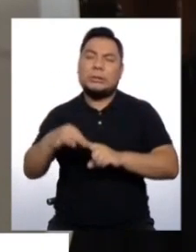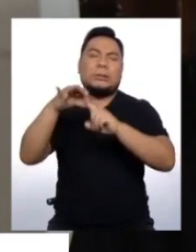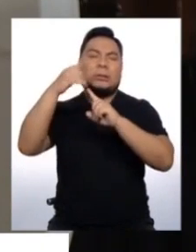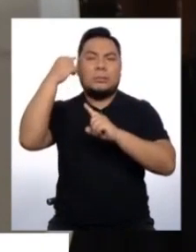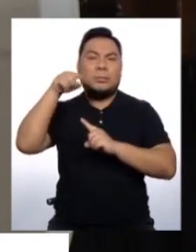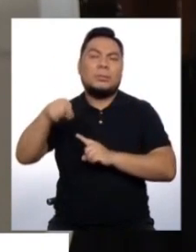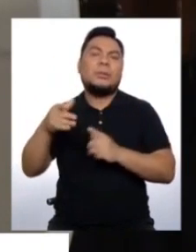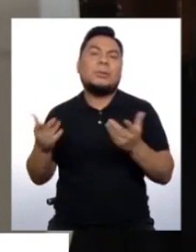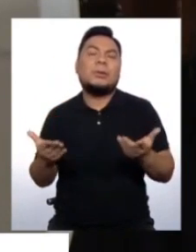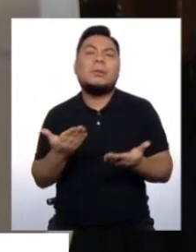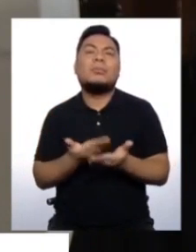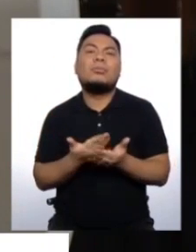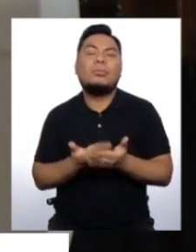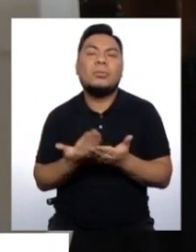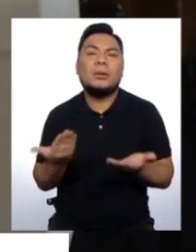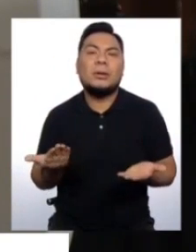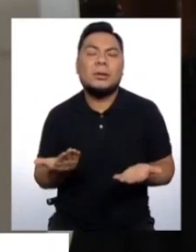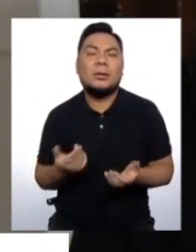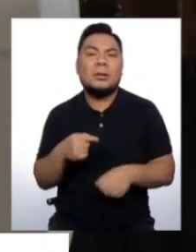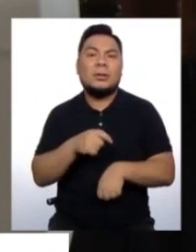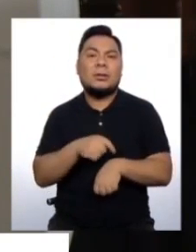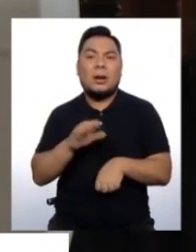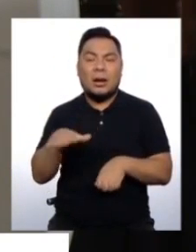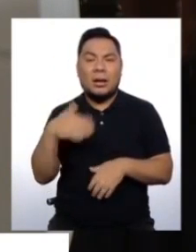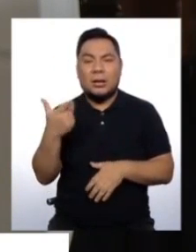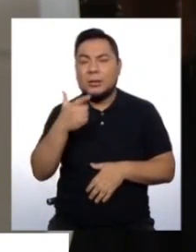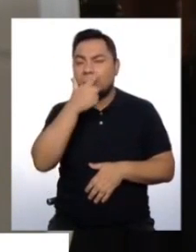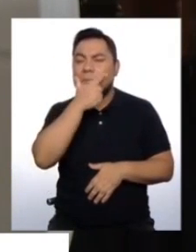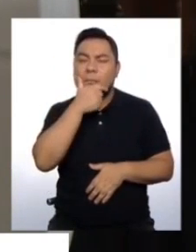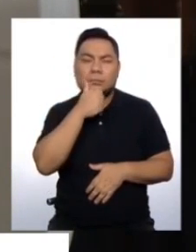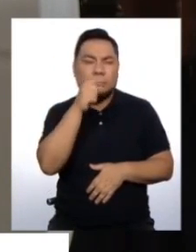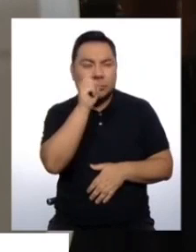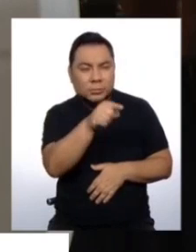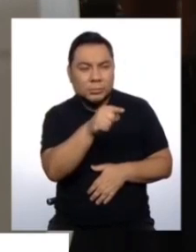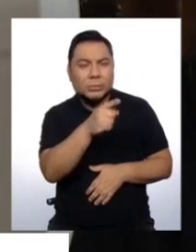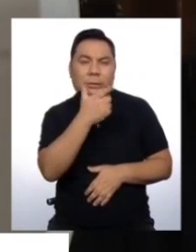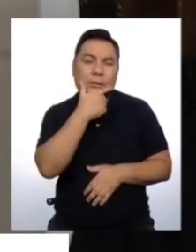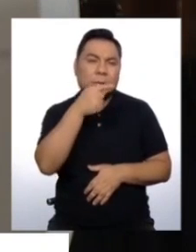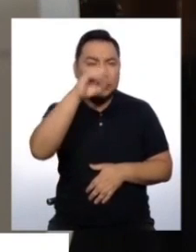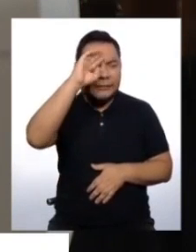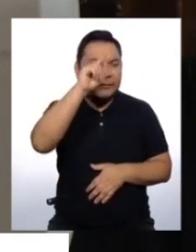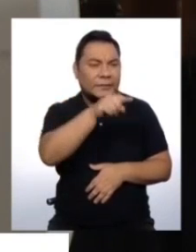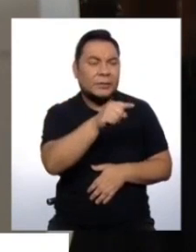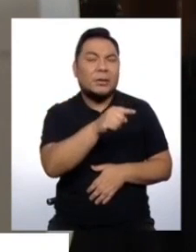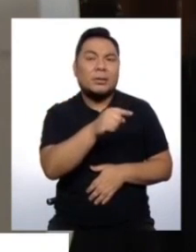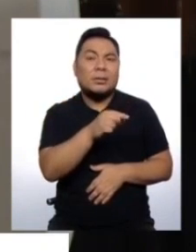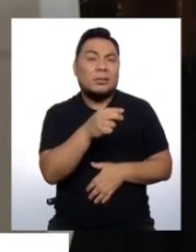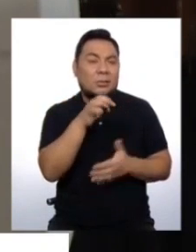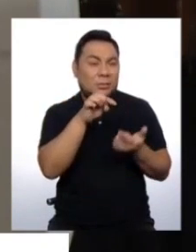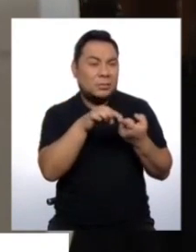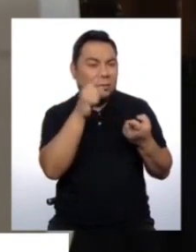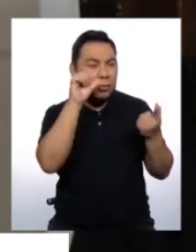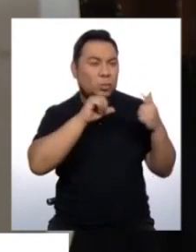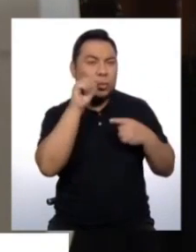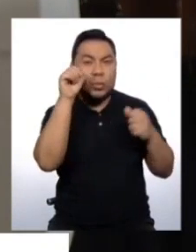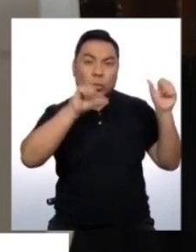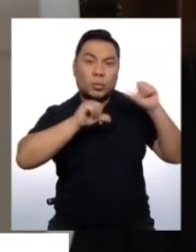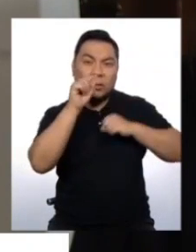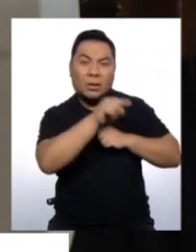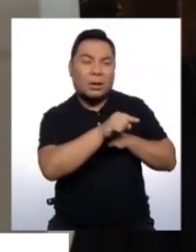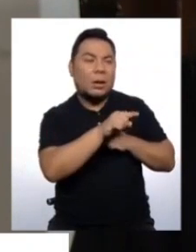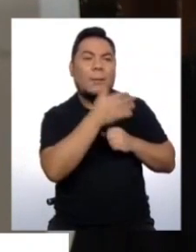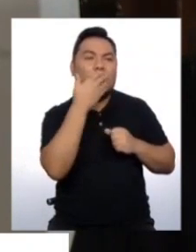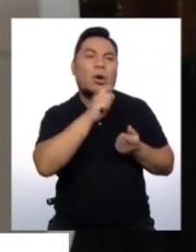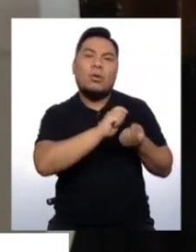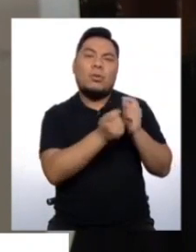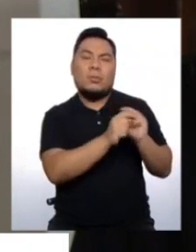exclusivamente para pruebas, para momentos en que hay sospecha diagnóstica, duda diagnóstica para iniciar o